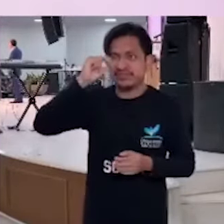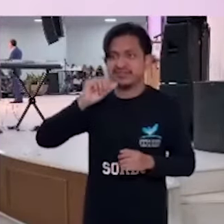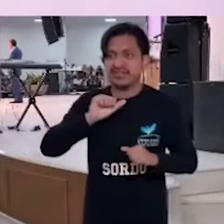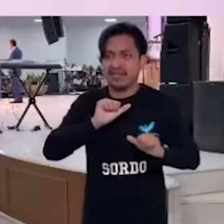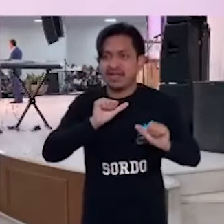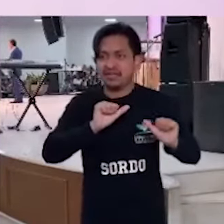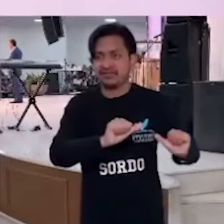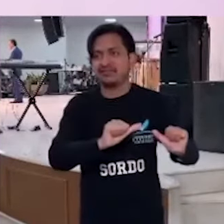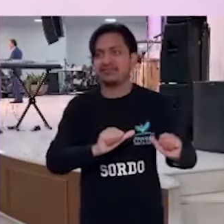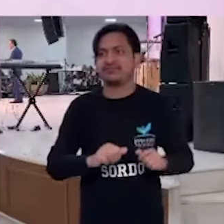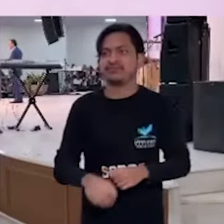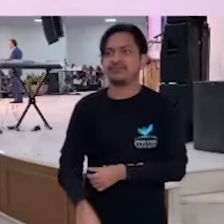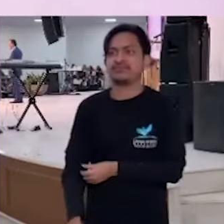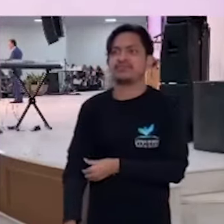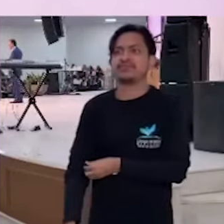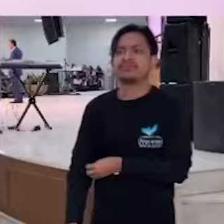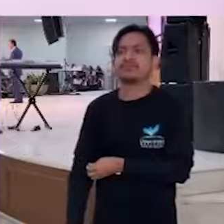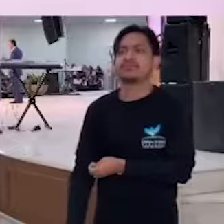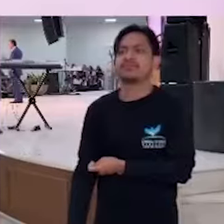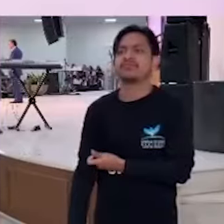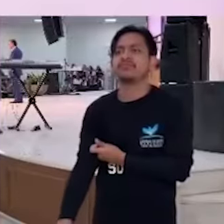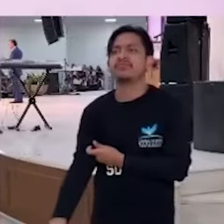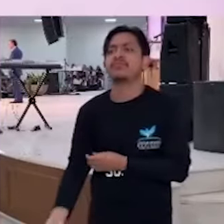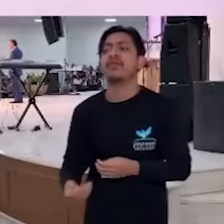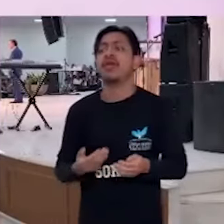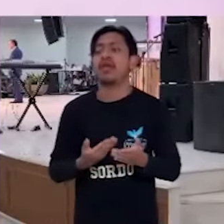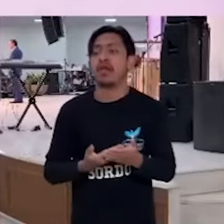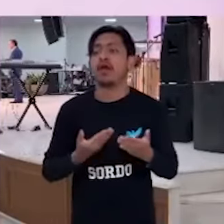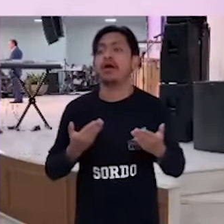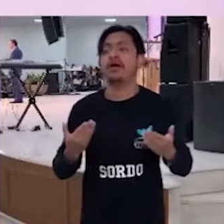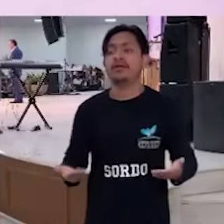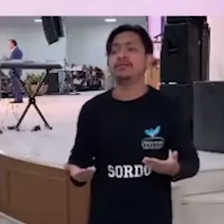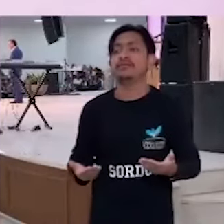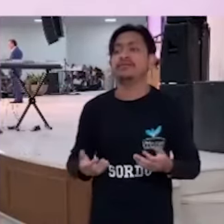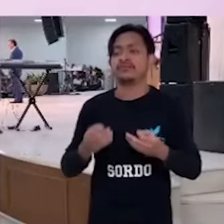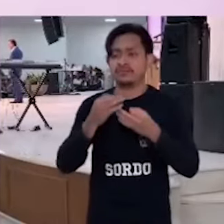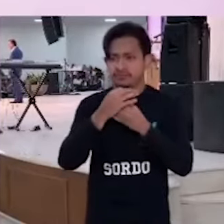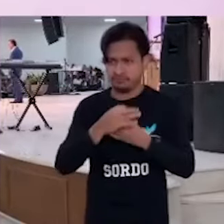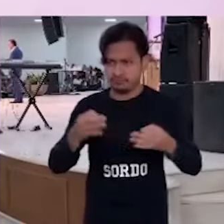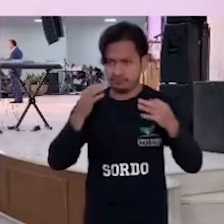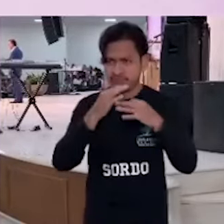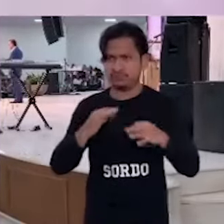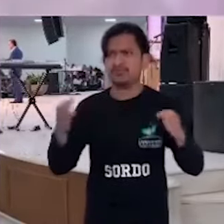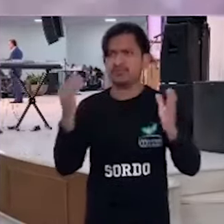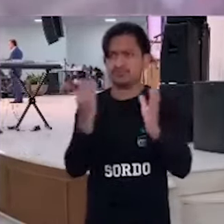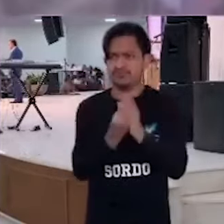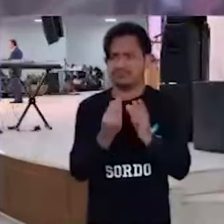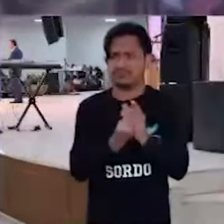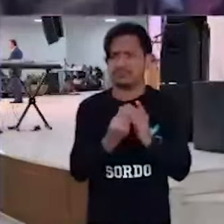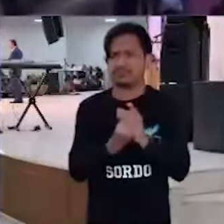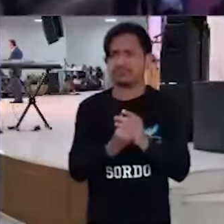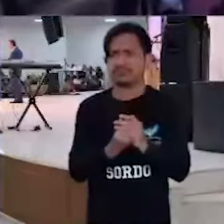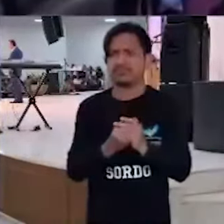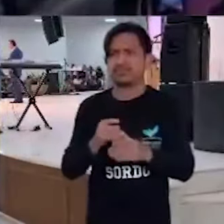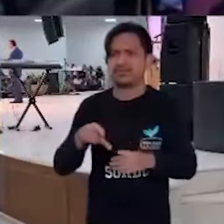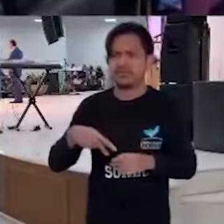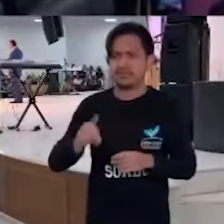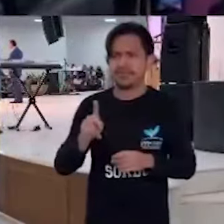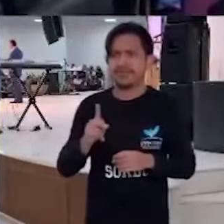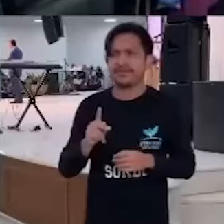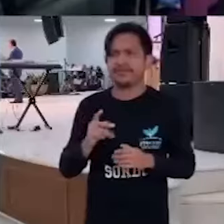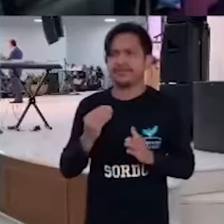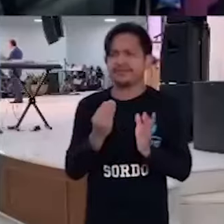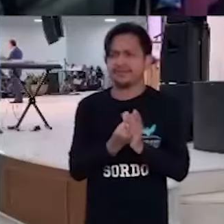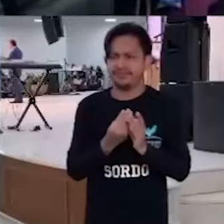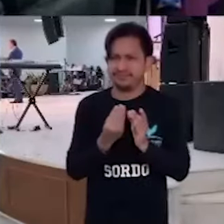permitido realmente. Ahora, estamos hablando de la privacidad. La privacidad con una mujer tiene su lado